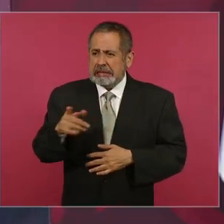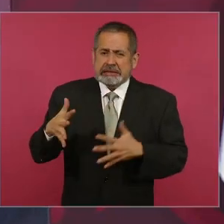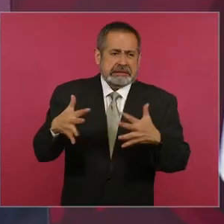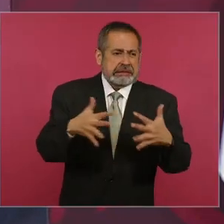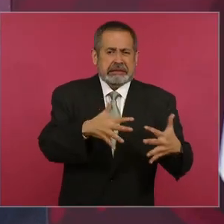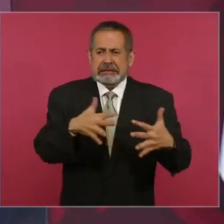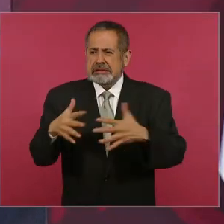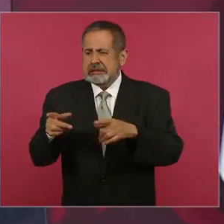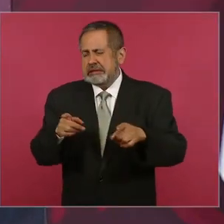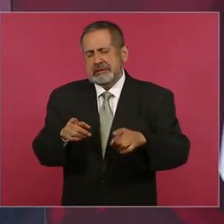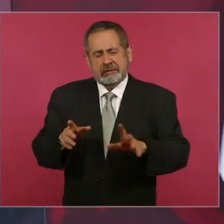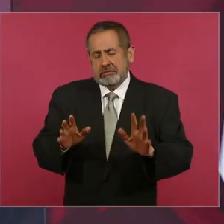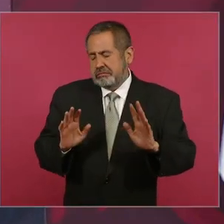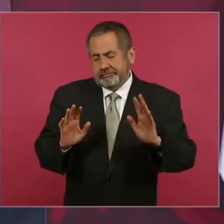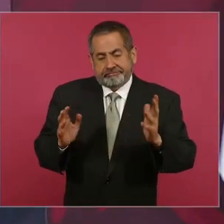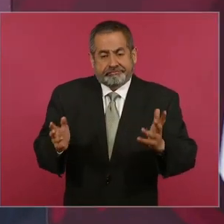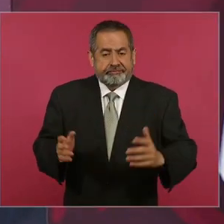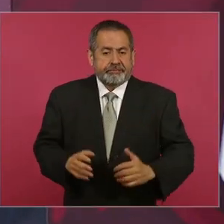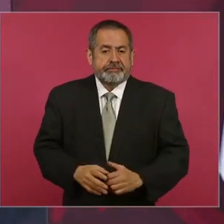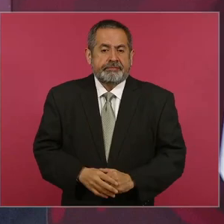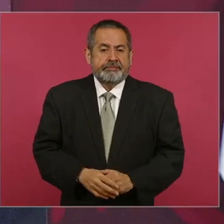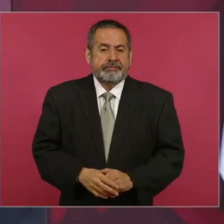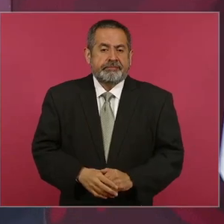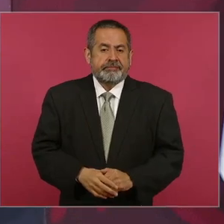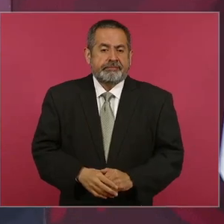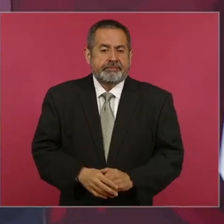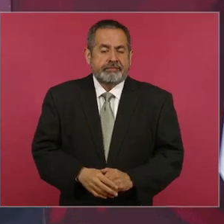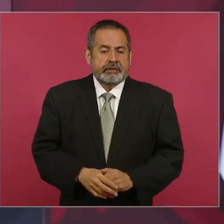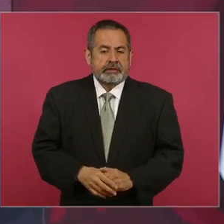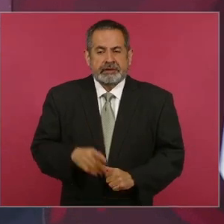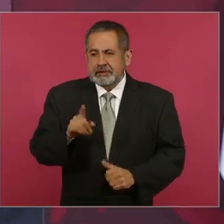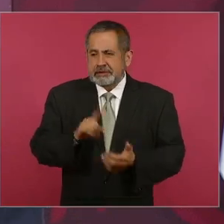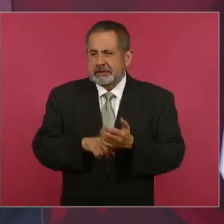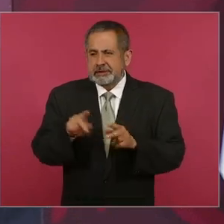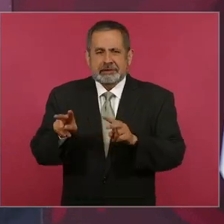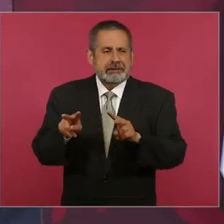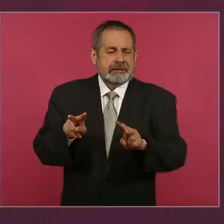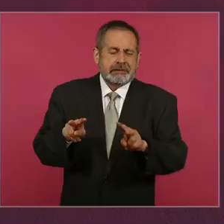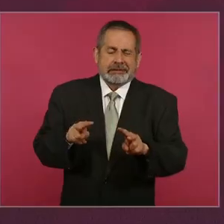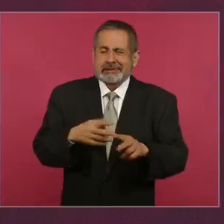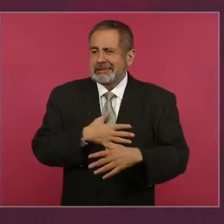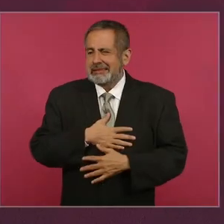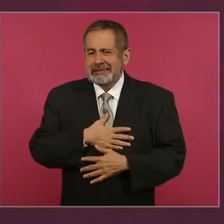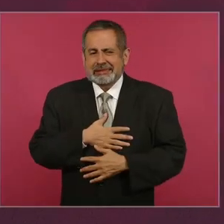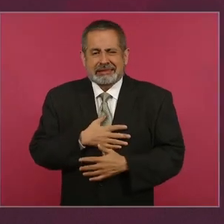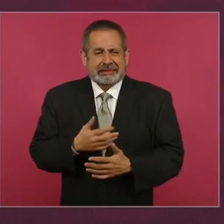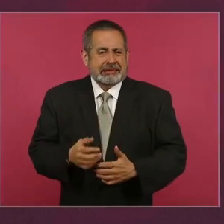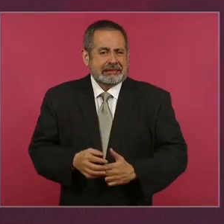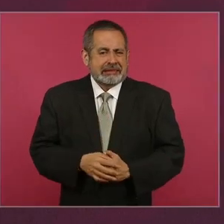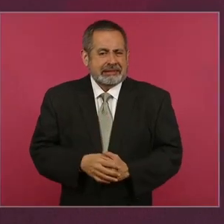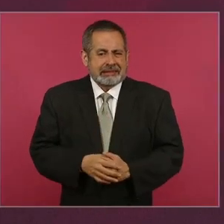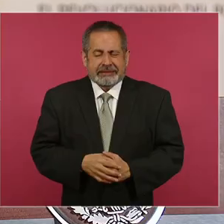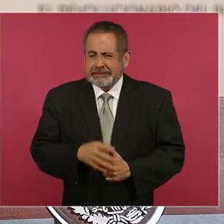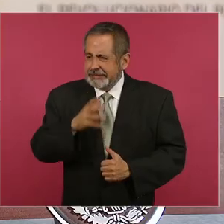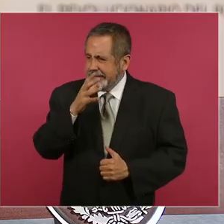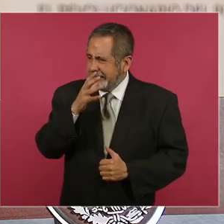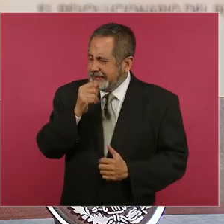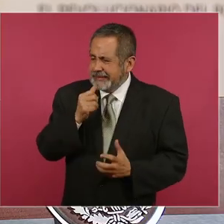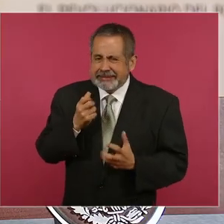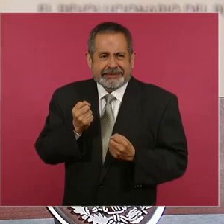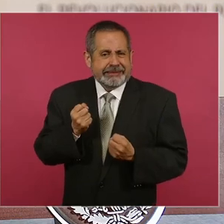lo que está sucediendo. Y produce hasta impotencia.